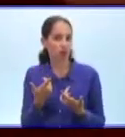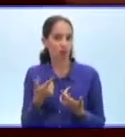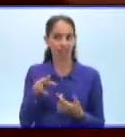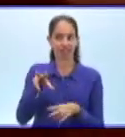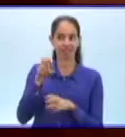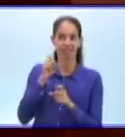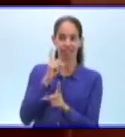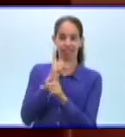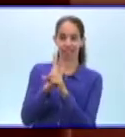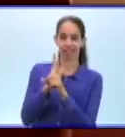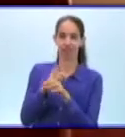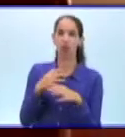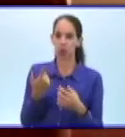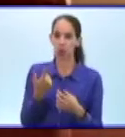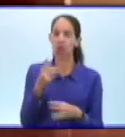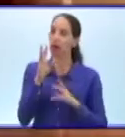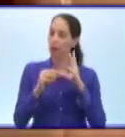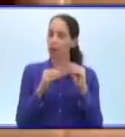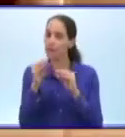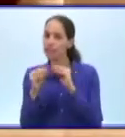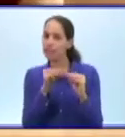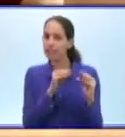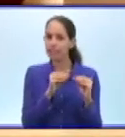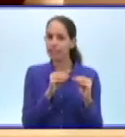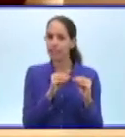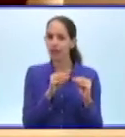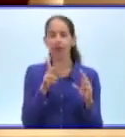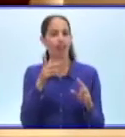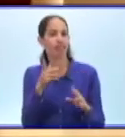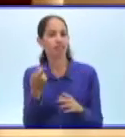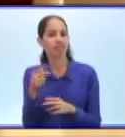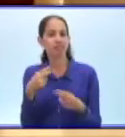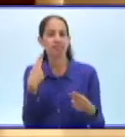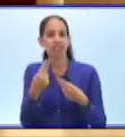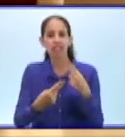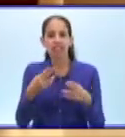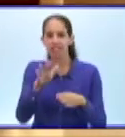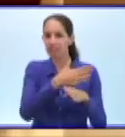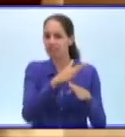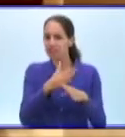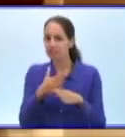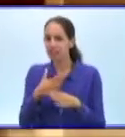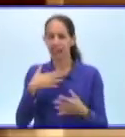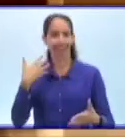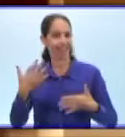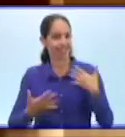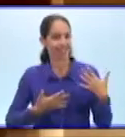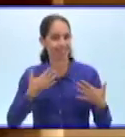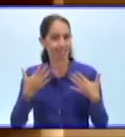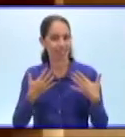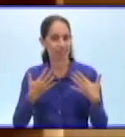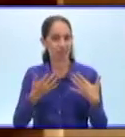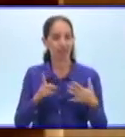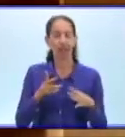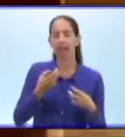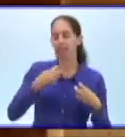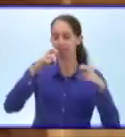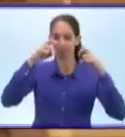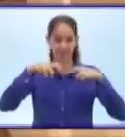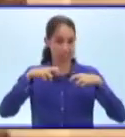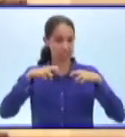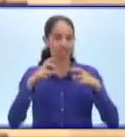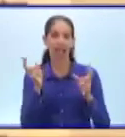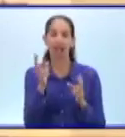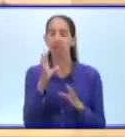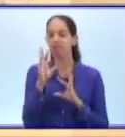no faltaron las conversaciones y los paseos de Martí con Carmen, con quien tendría un noviazgo apasionante y así lo haría saber